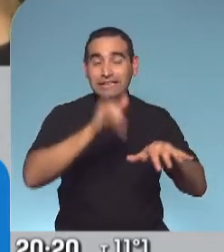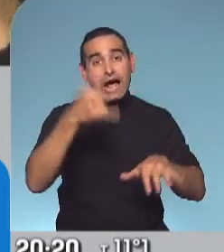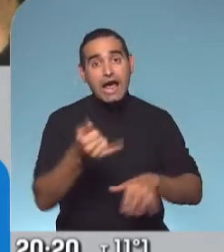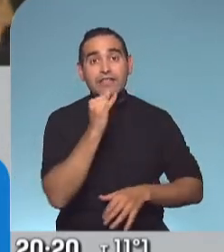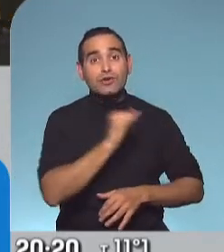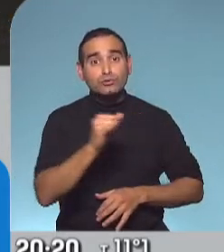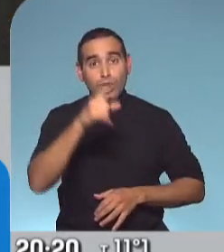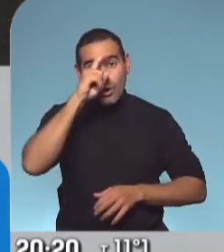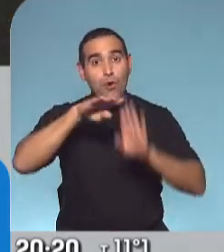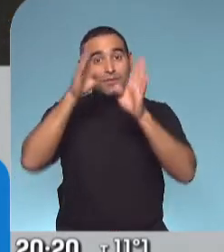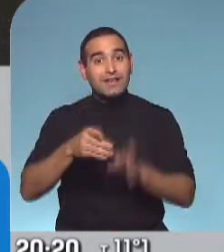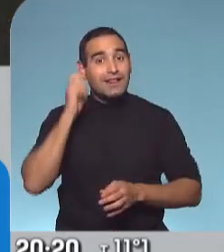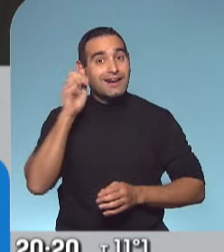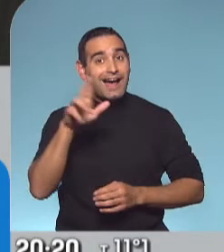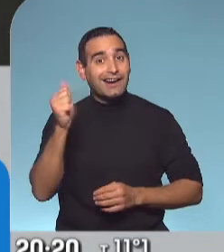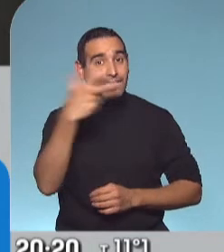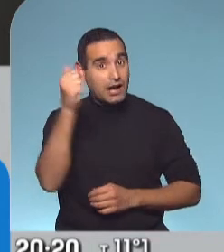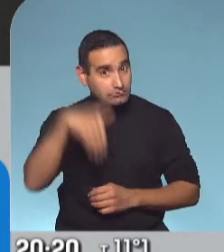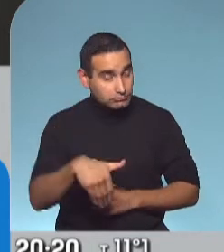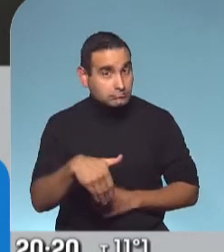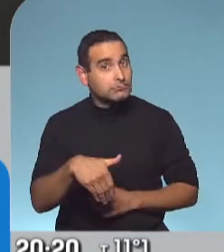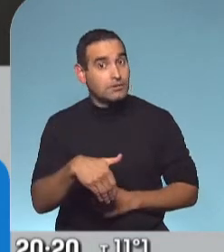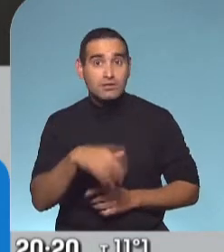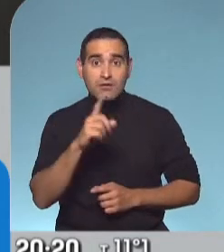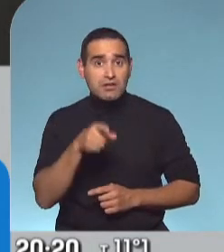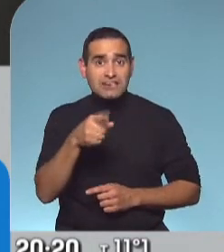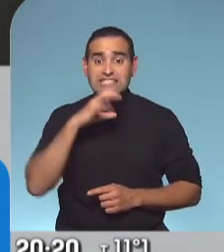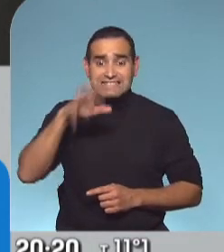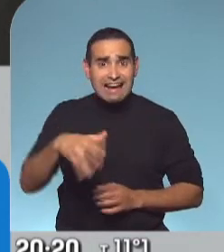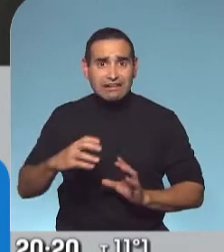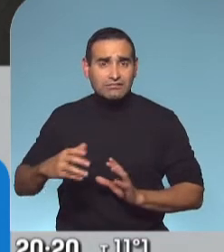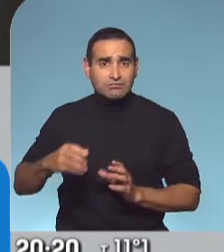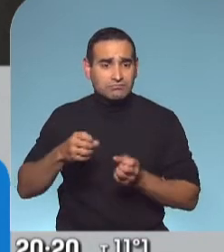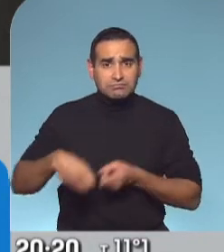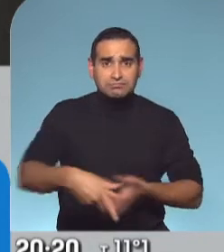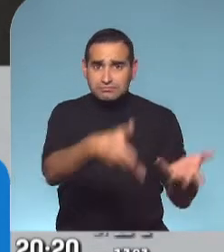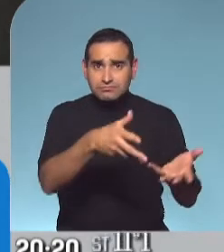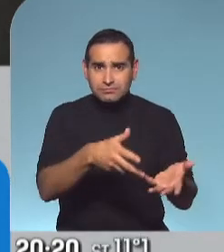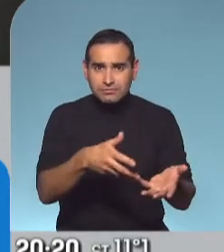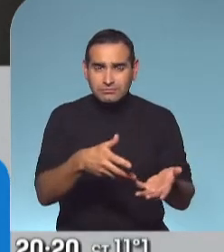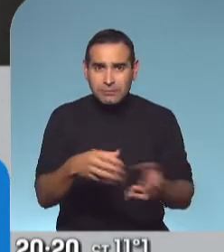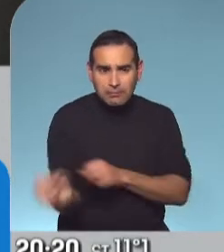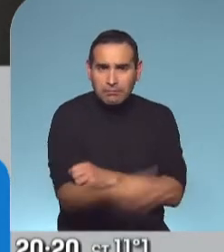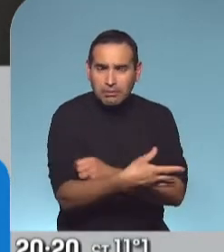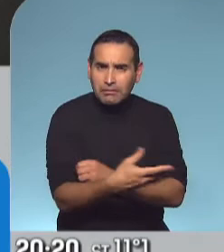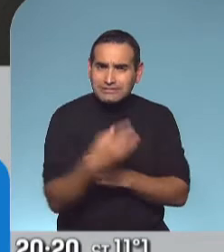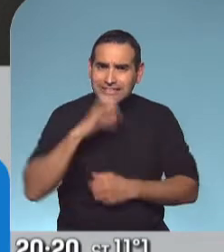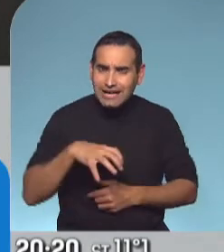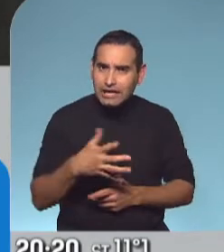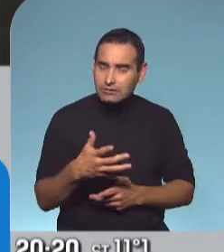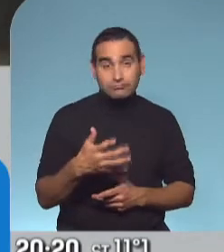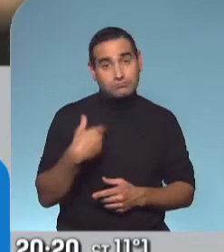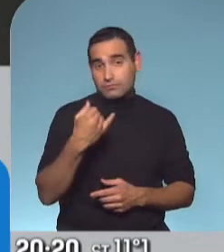en el Hospital Garrahan, por ejemplo, que directamente desechan la sangre. Es una cosa tremenda. Por eso nosotros